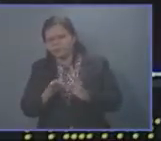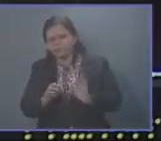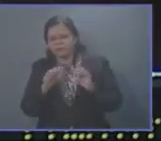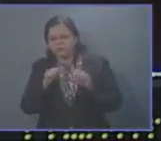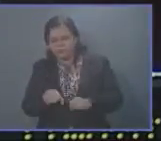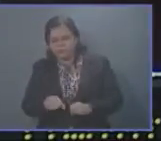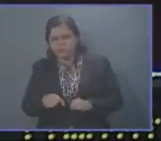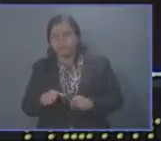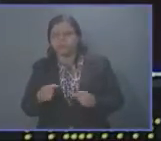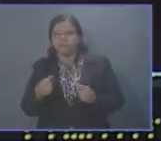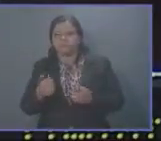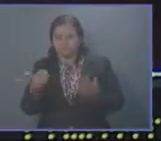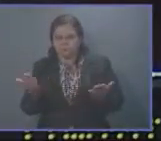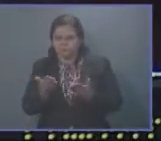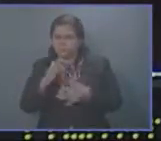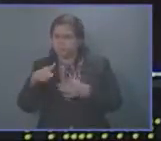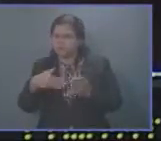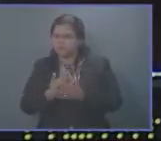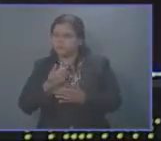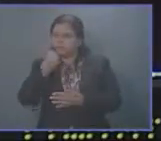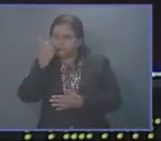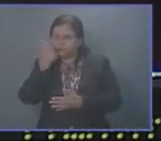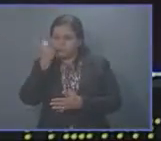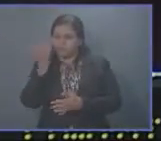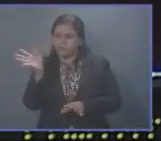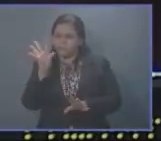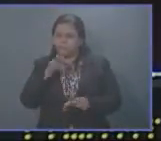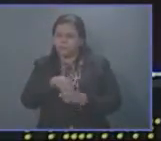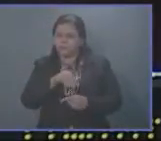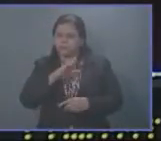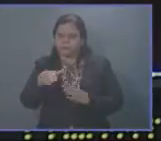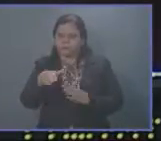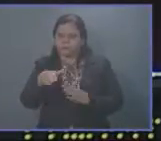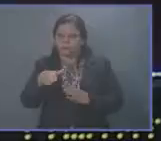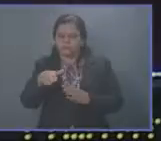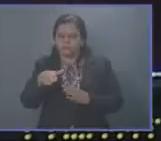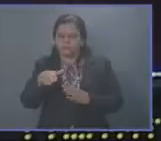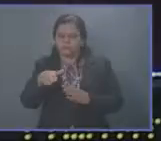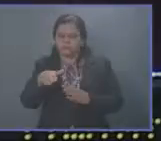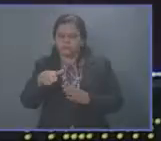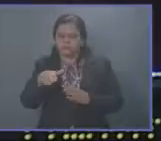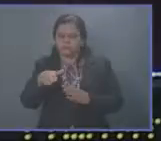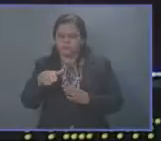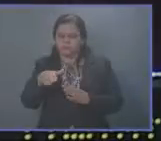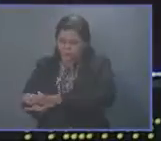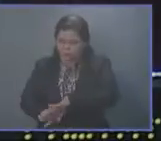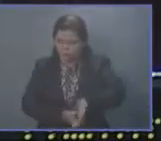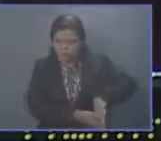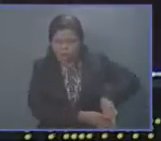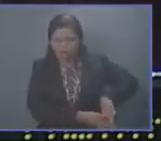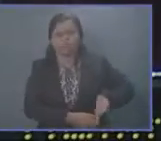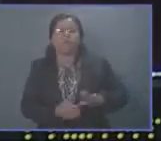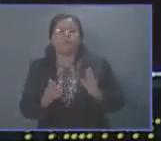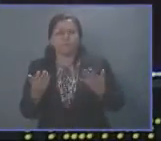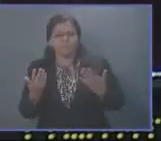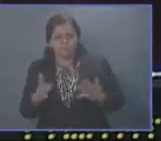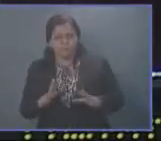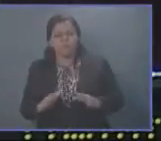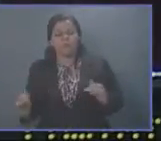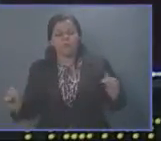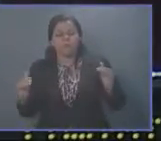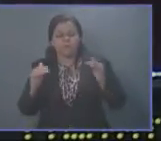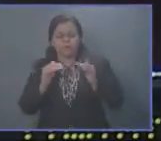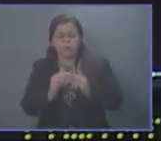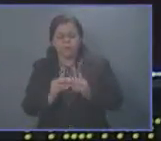realizar humanamente a todos los jóvenes que participan en estos programas. Por otro lado, también es parte de cómo